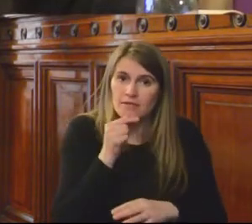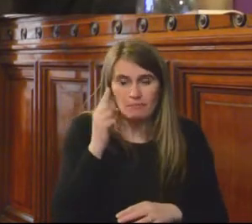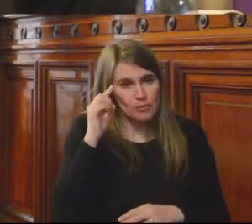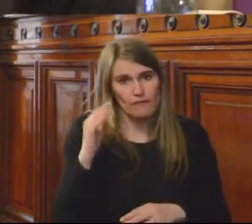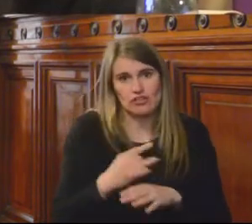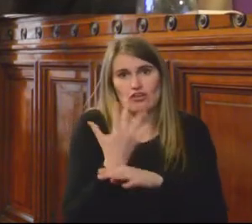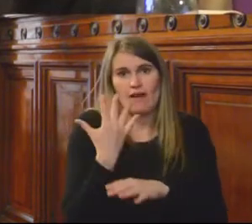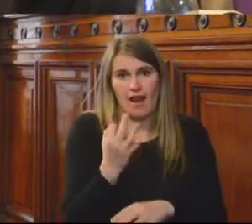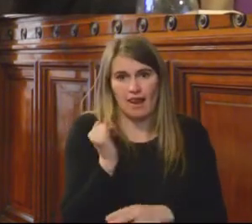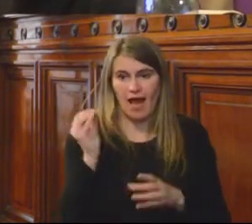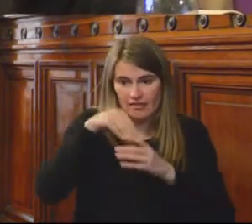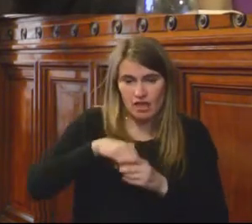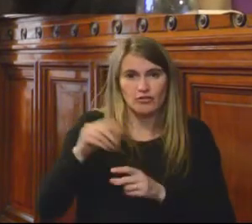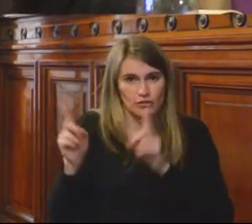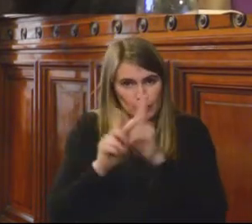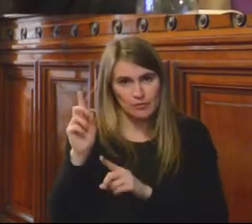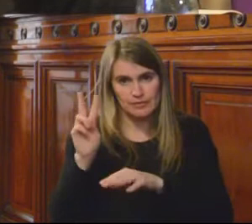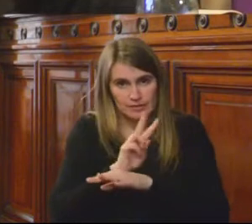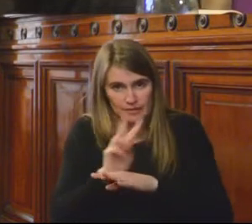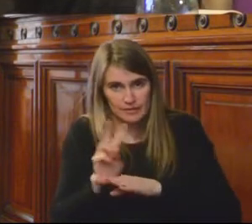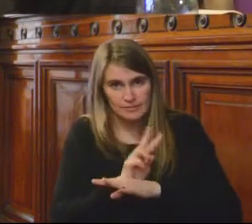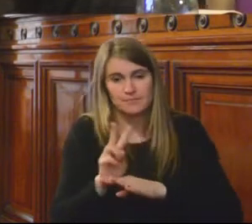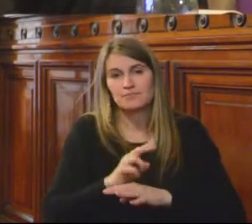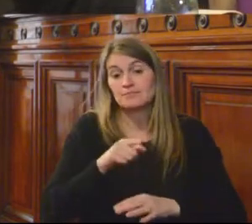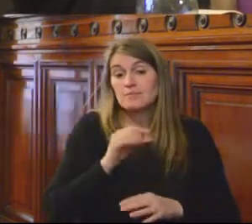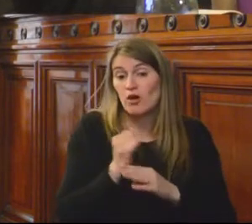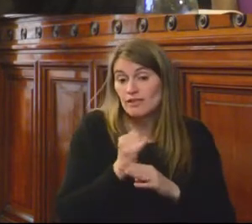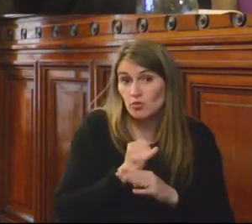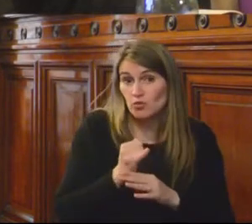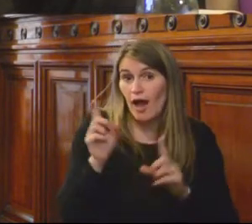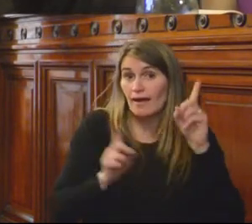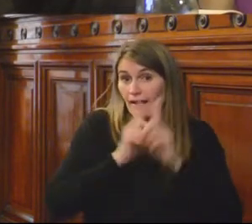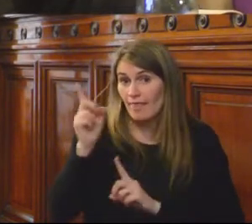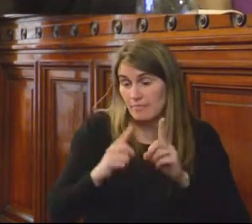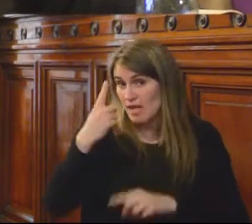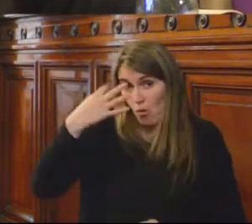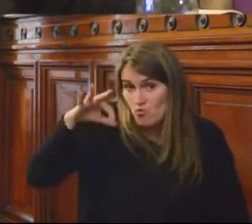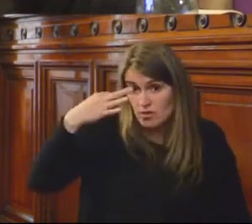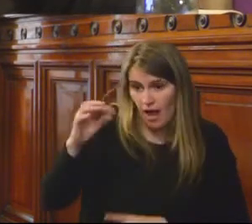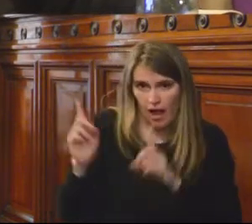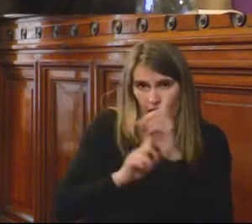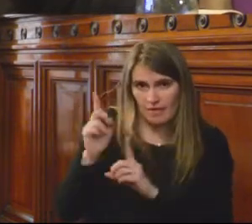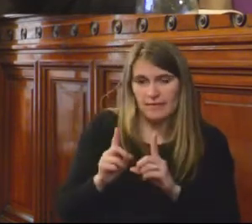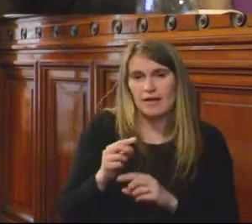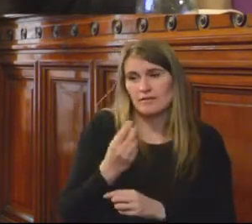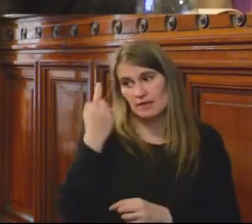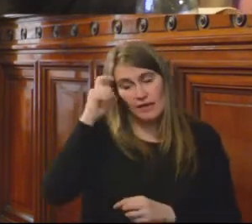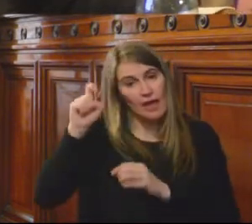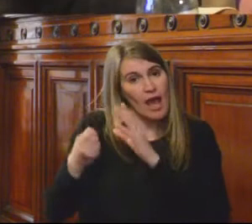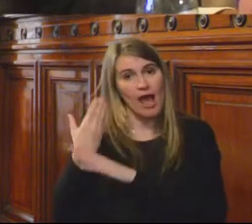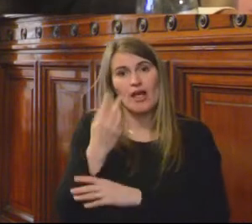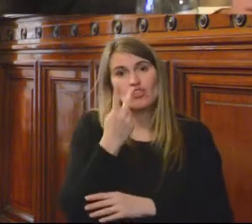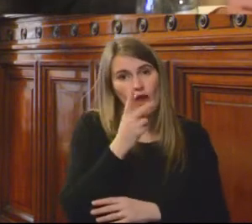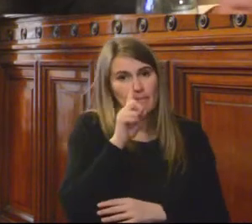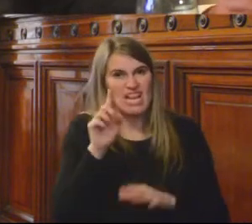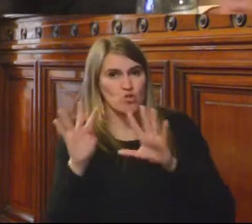la Universidad Nacional Experimental de la Seguridad, institución académica única en su tipo, creada en 2009 y que en la actualidad está en